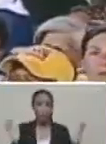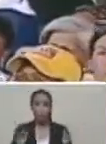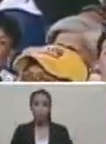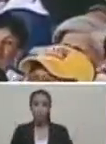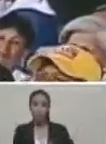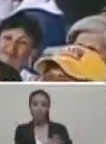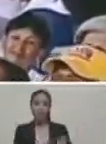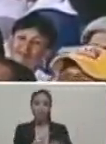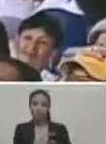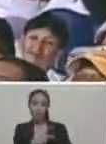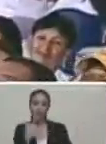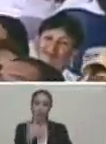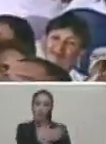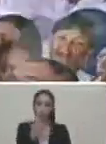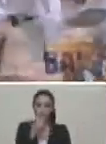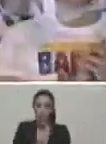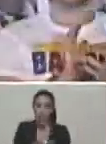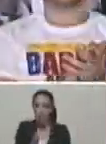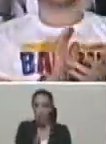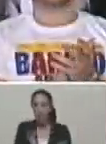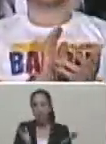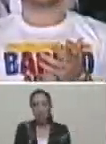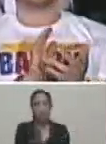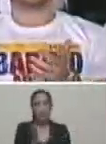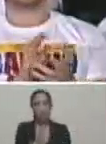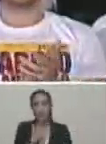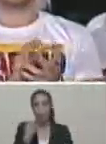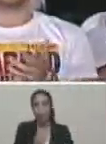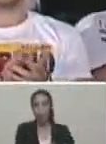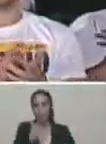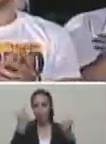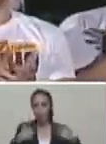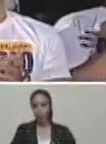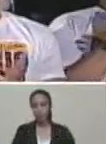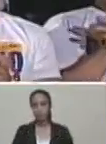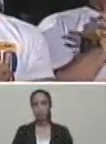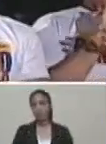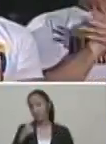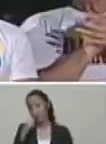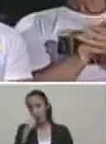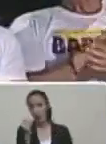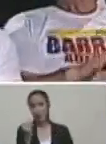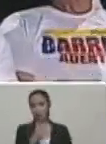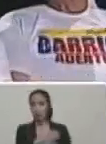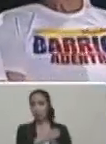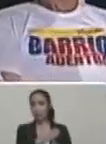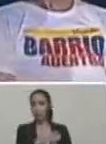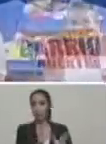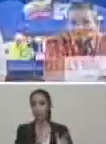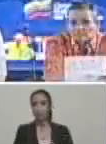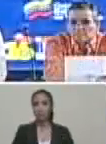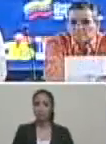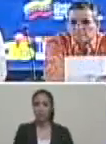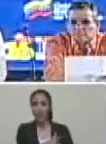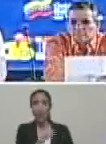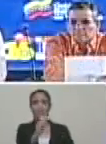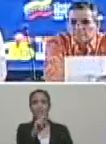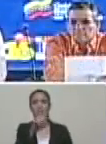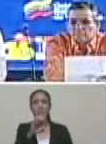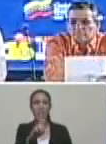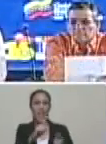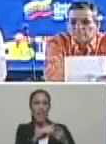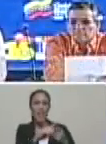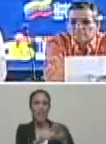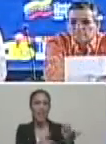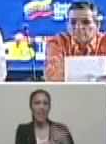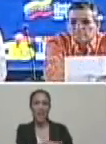cueste, siempre con la verdad. Cueste lo que cueste. No me importa lo que digan CNN en inglés, CNN en